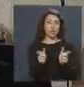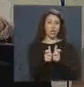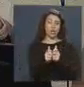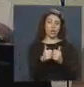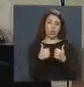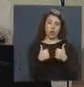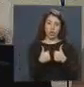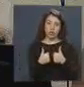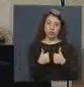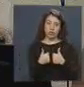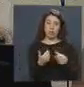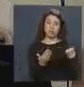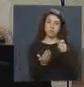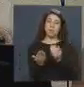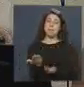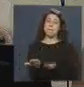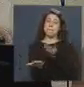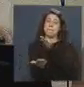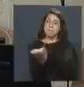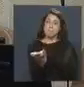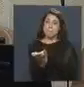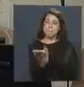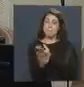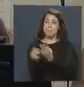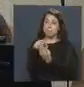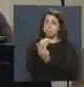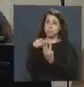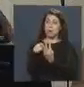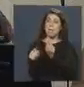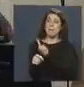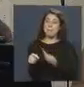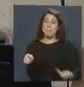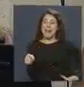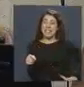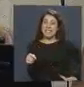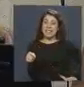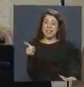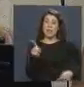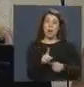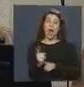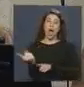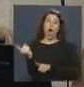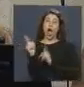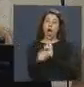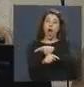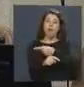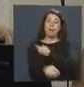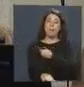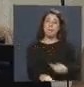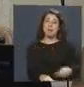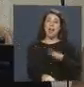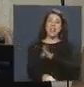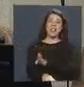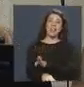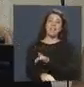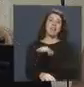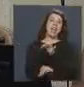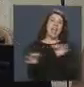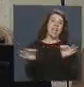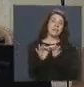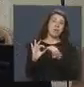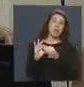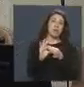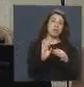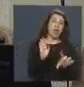consejo que propone al presidente, que luego obliga al presidente a acudir a las causales legales